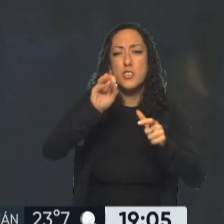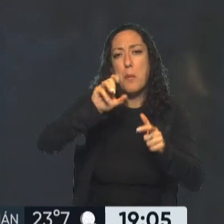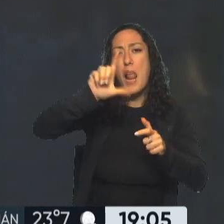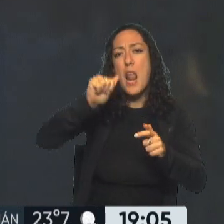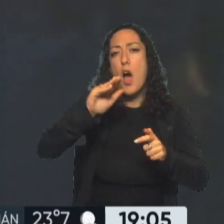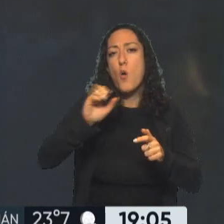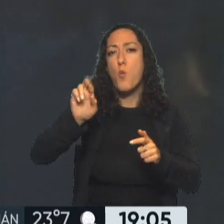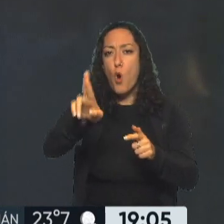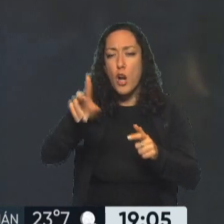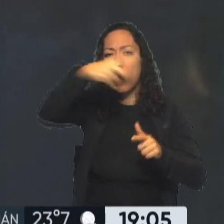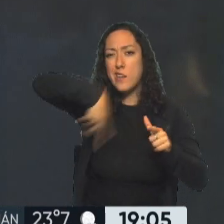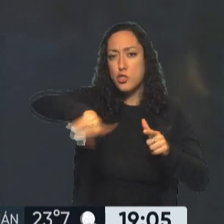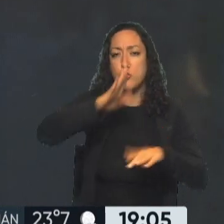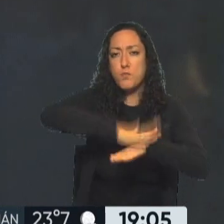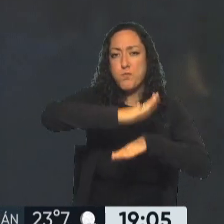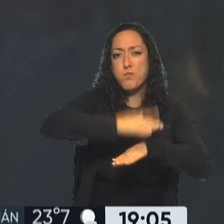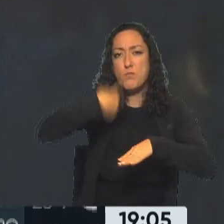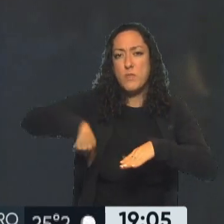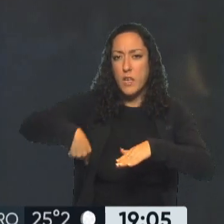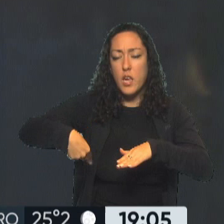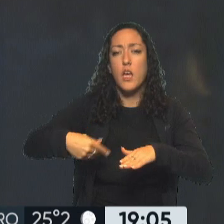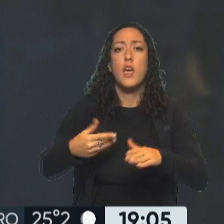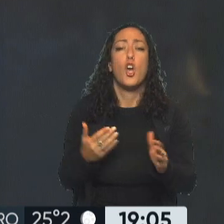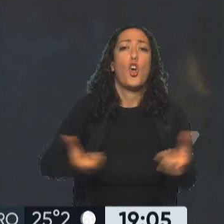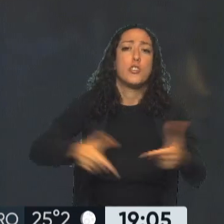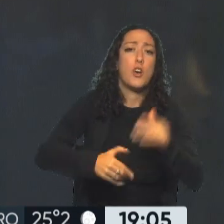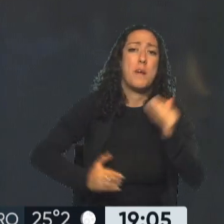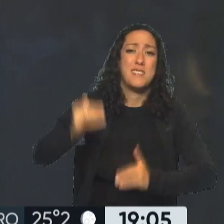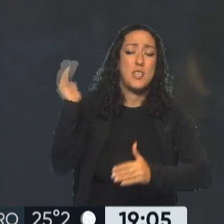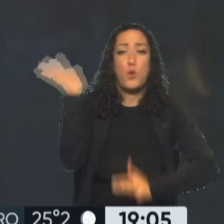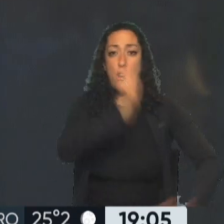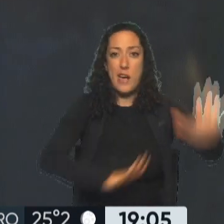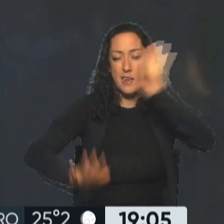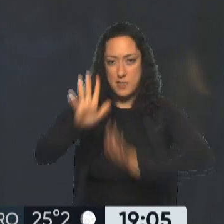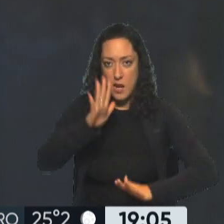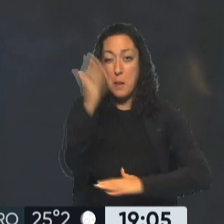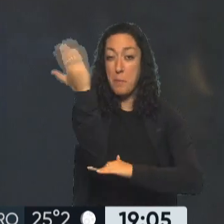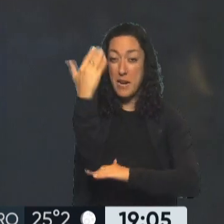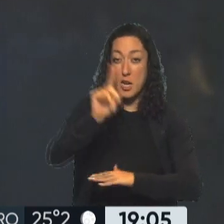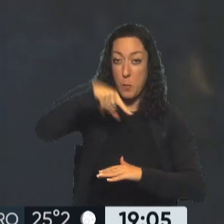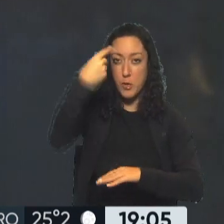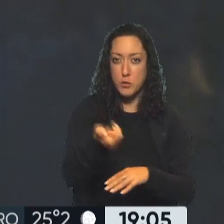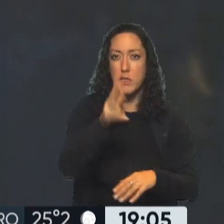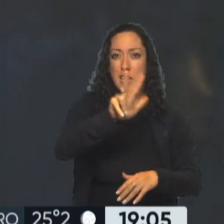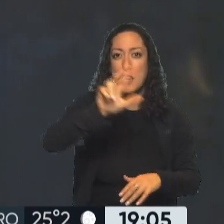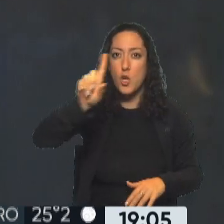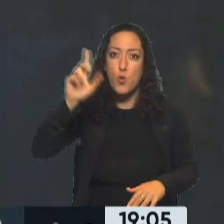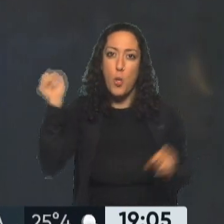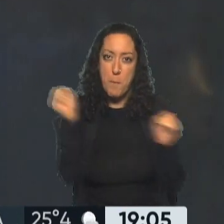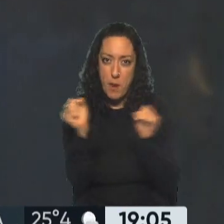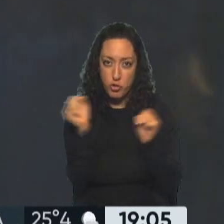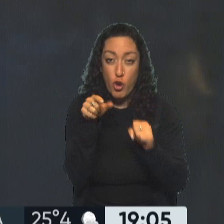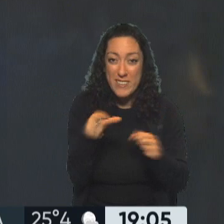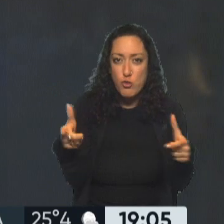organiza lo que va a ser el Consejo de la Magistratura, que tiene el próximo plenario el 31 de mayo. Esa es una